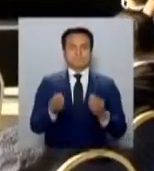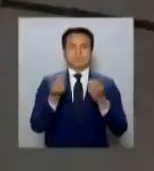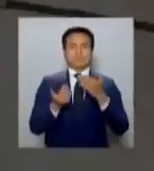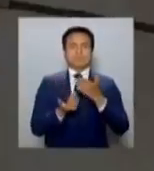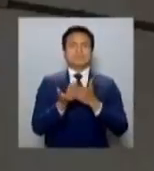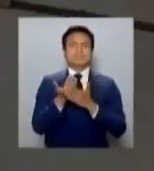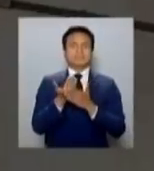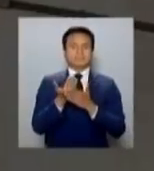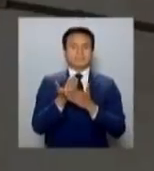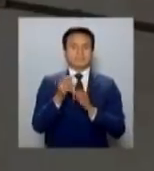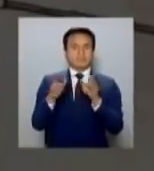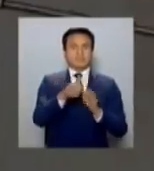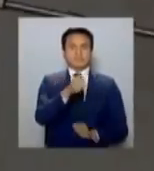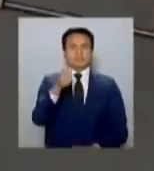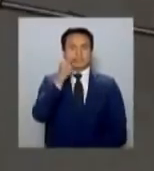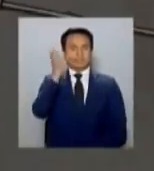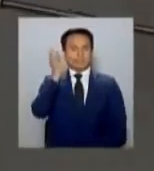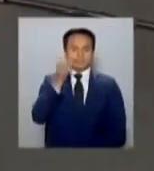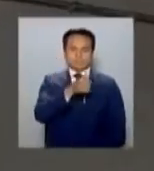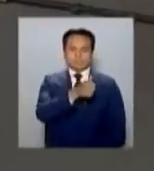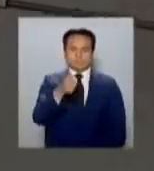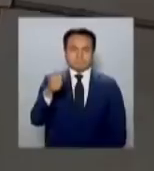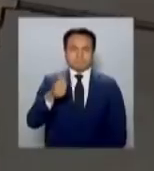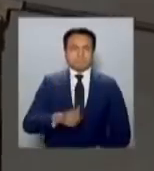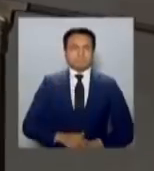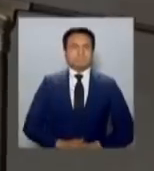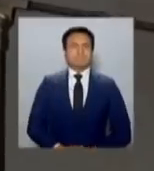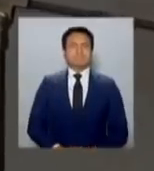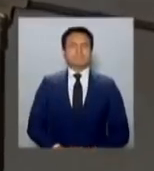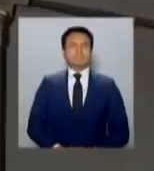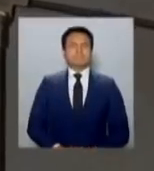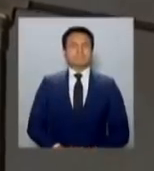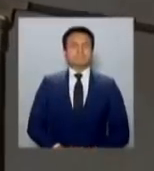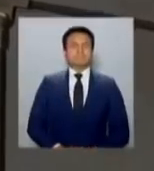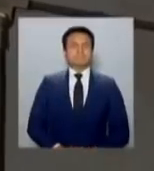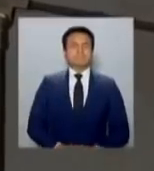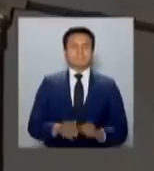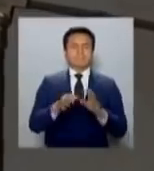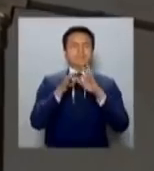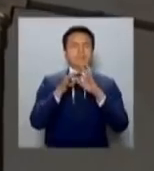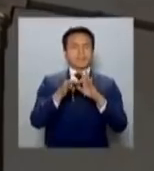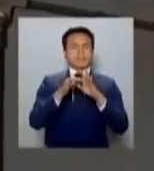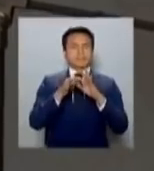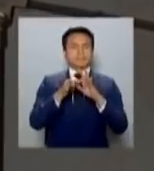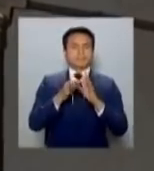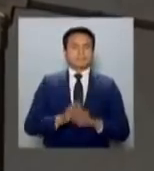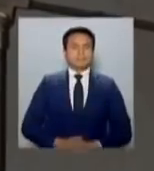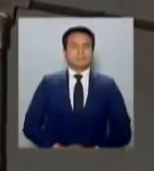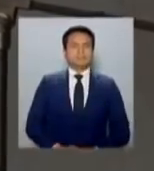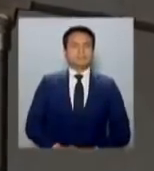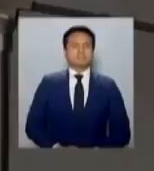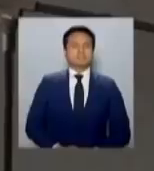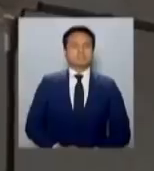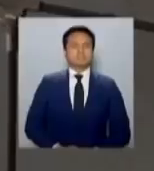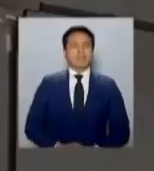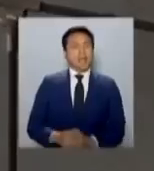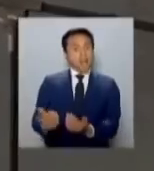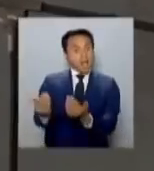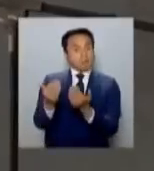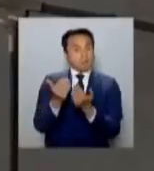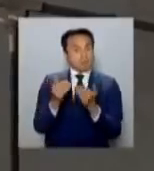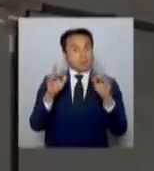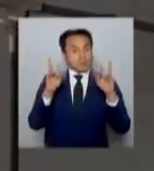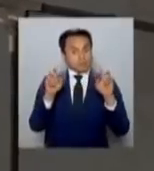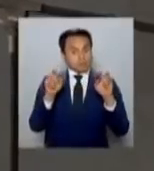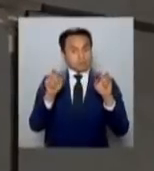la designación de ministro, y que ahora quizás, futboleramente hablando, pretende ir por la revancha